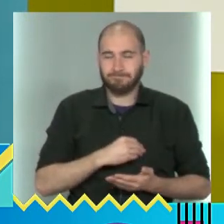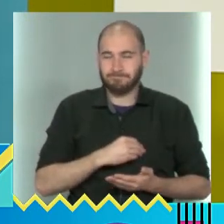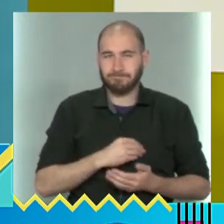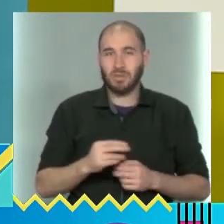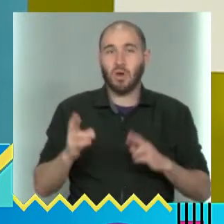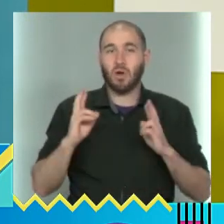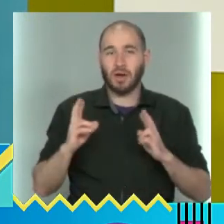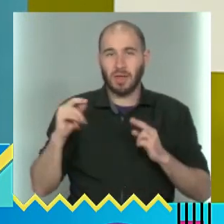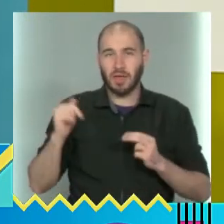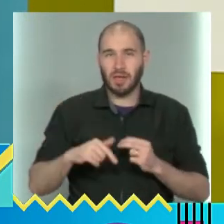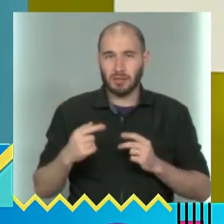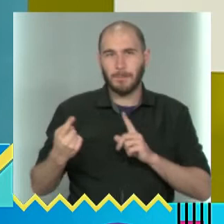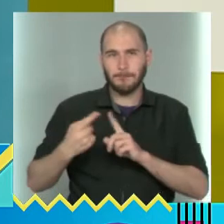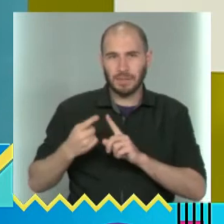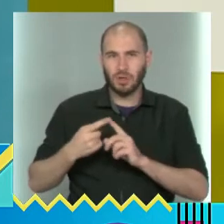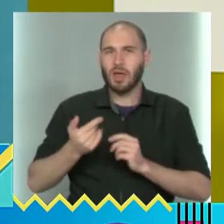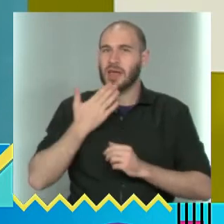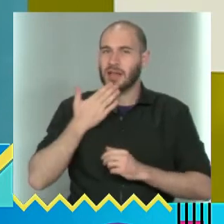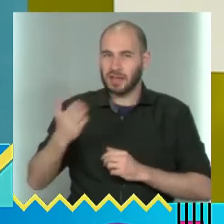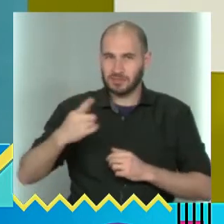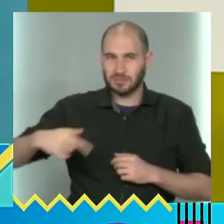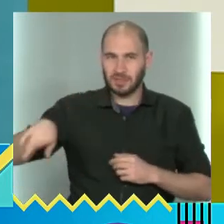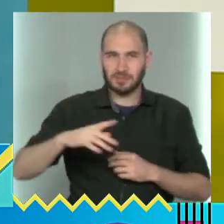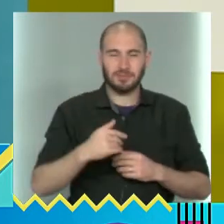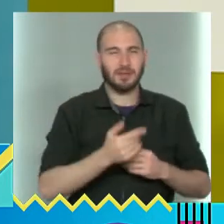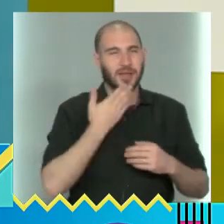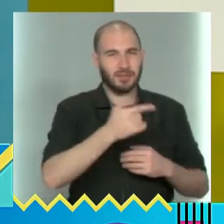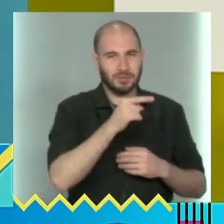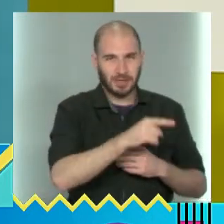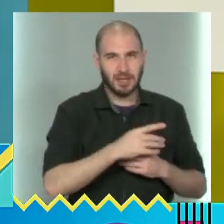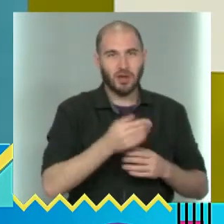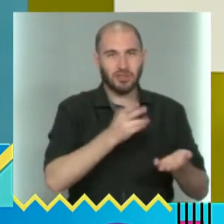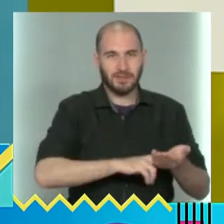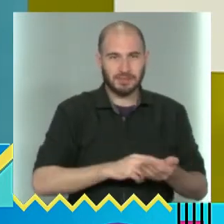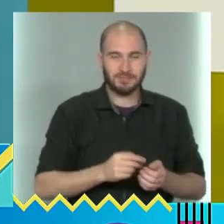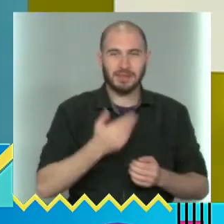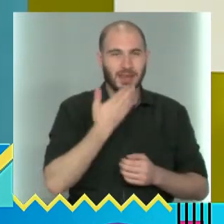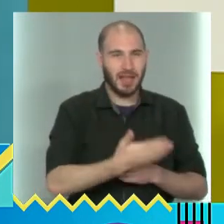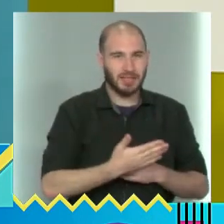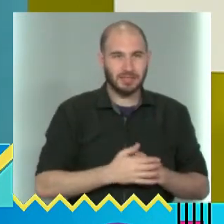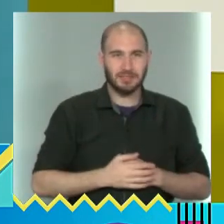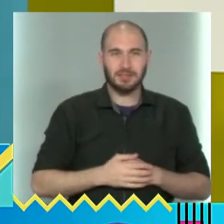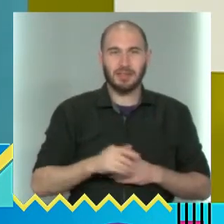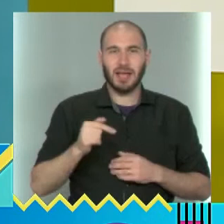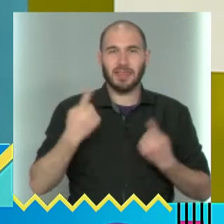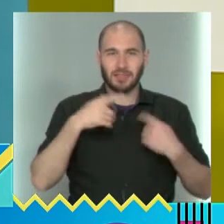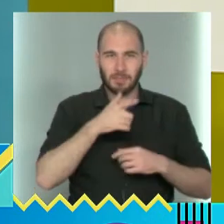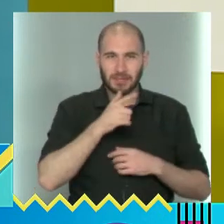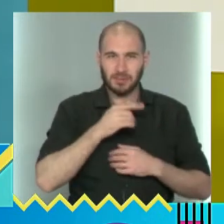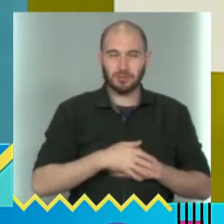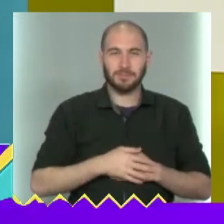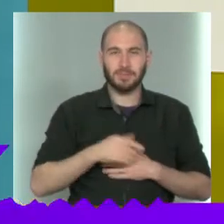y espero que sea personalmente, y muchas gracias a ustedes. No, muchísimas gracias a usted nuevamente, muchísimas gracias desde distintos parecidos.